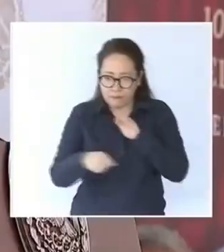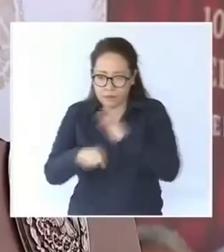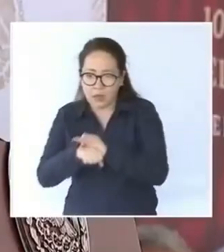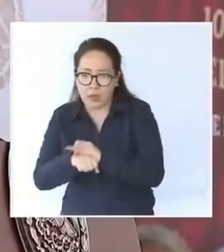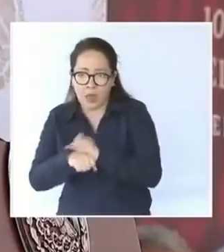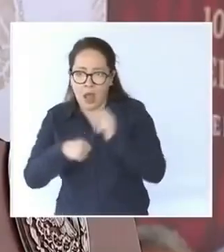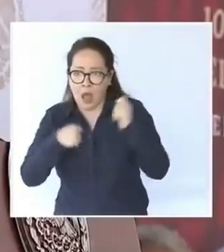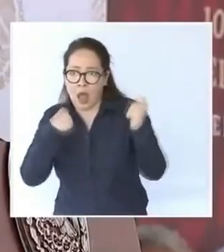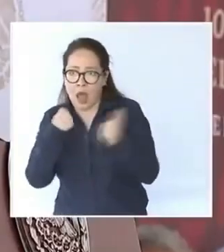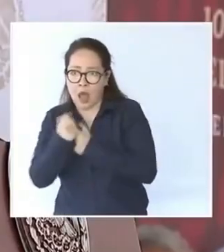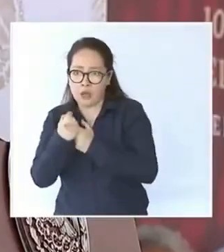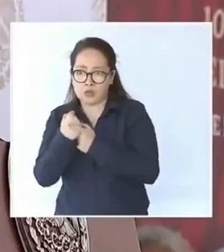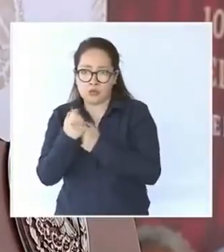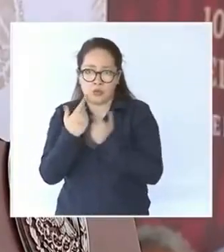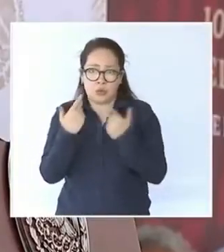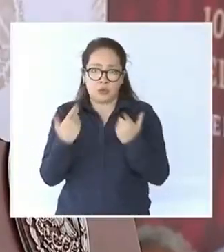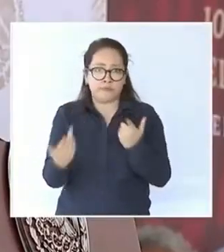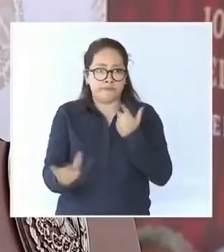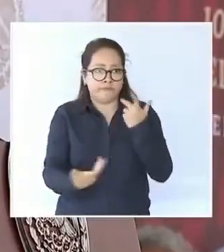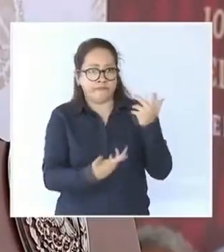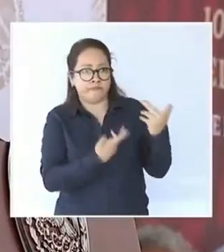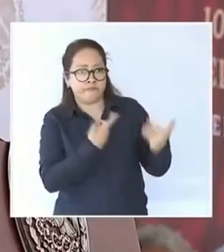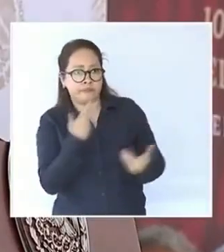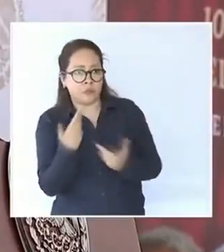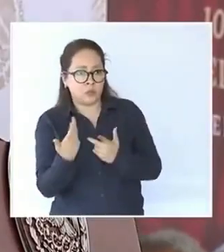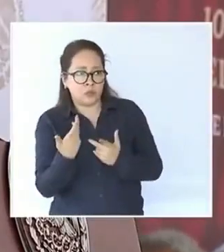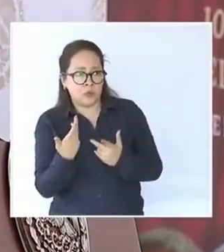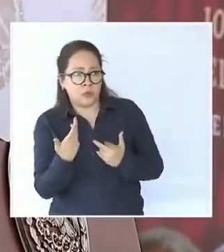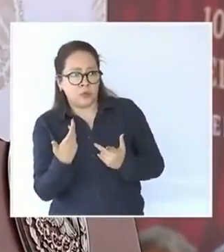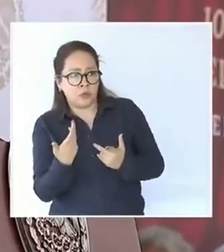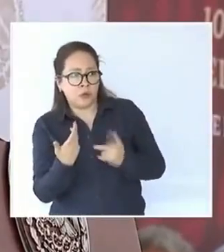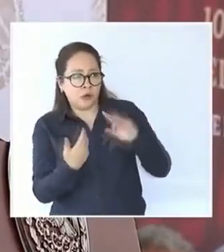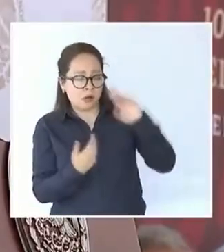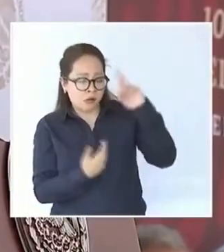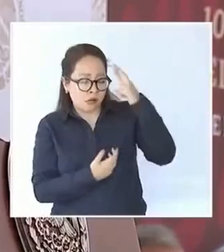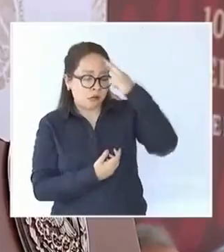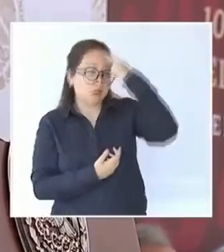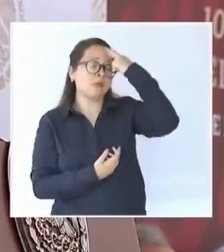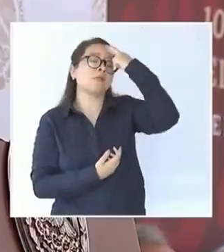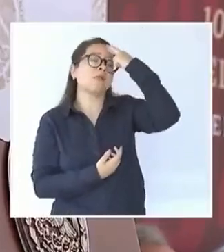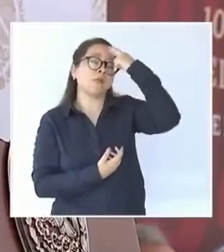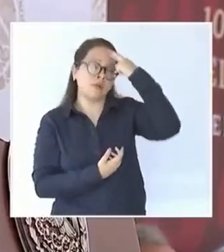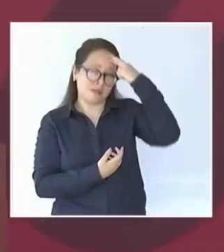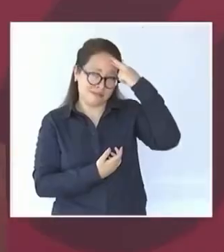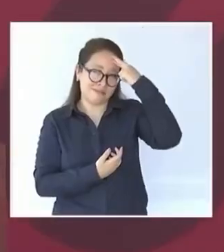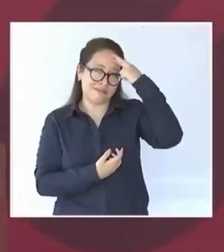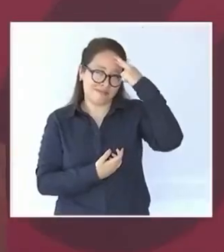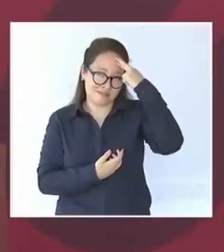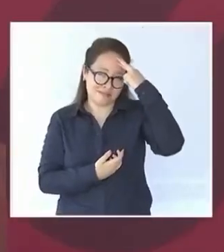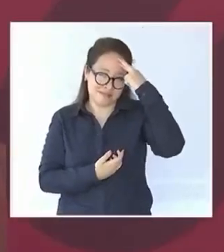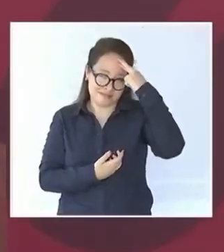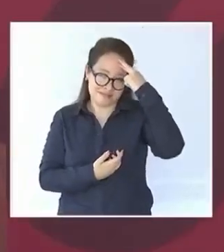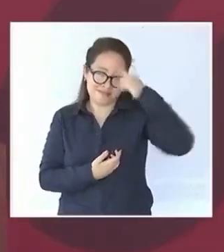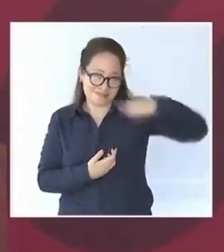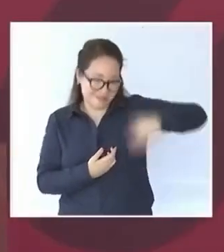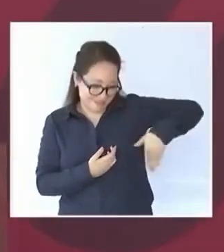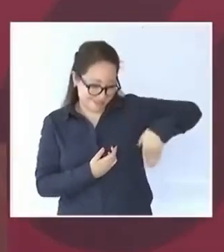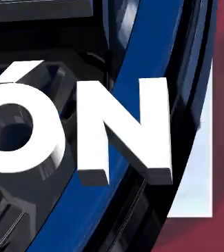Manuel López Obrador. Dijo que es un tema delicado en donde debemos de